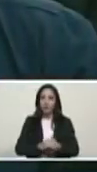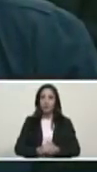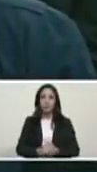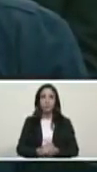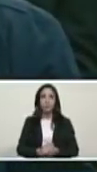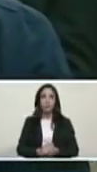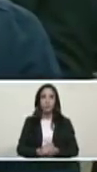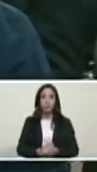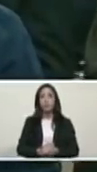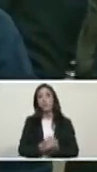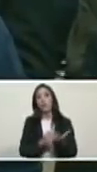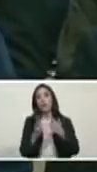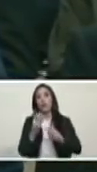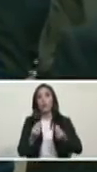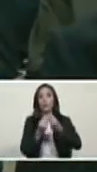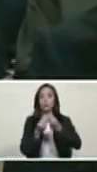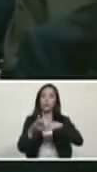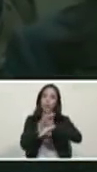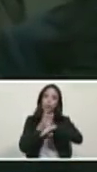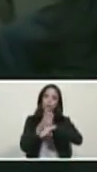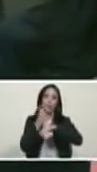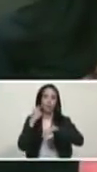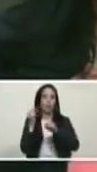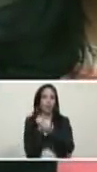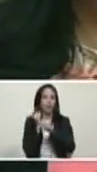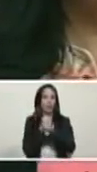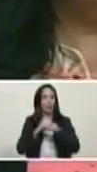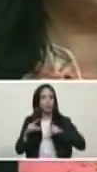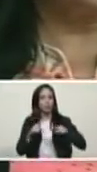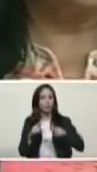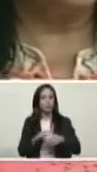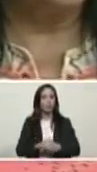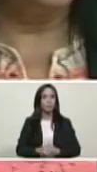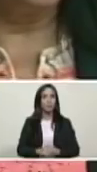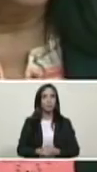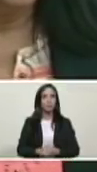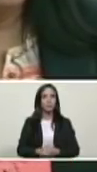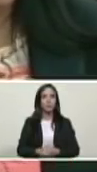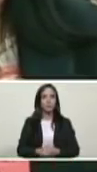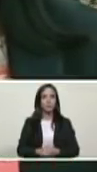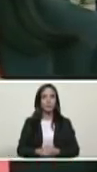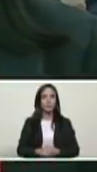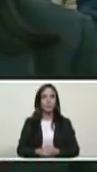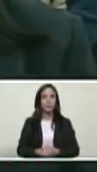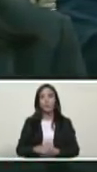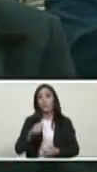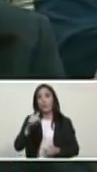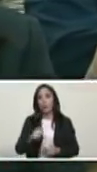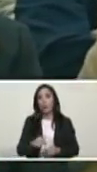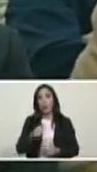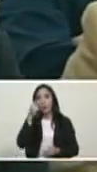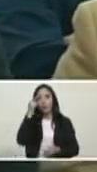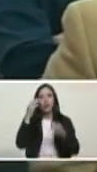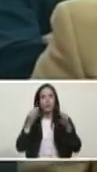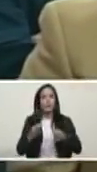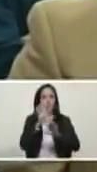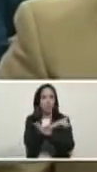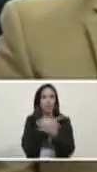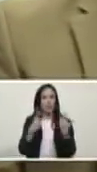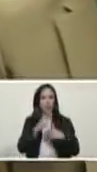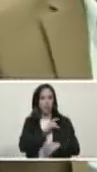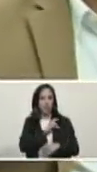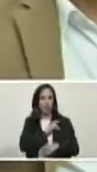con el gobierno nacional hoy el día 16 verdad de